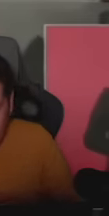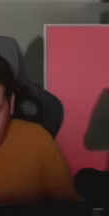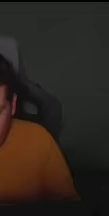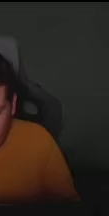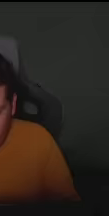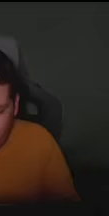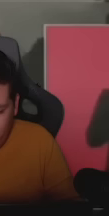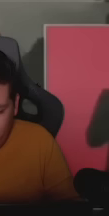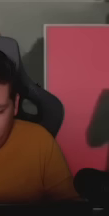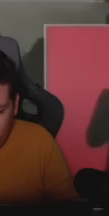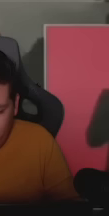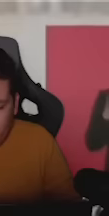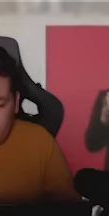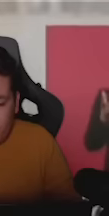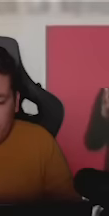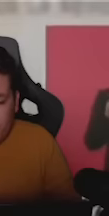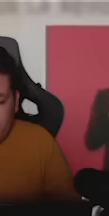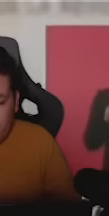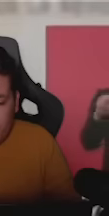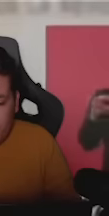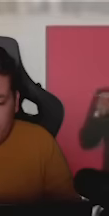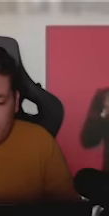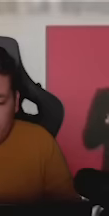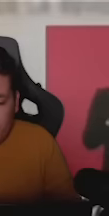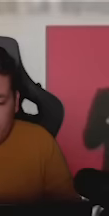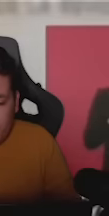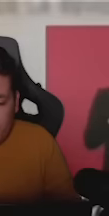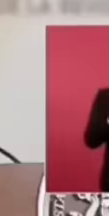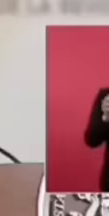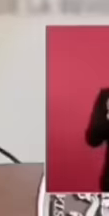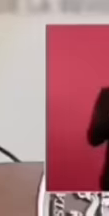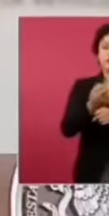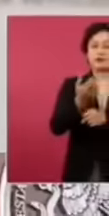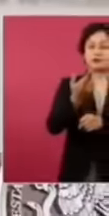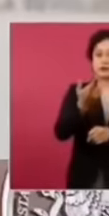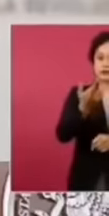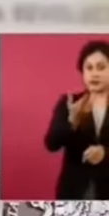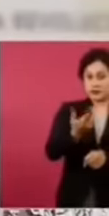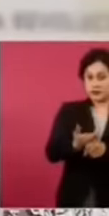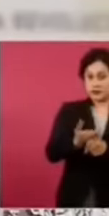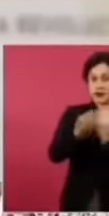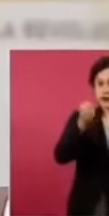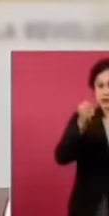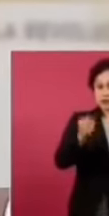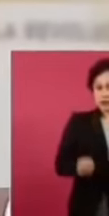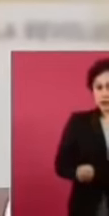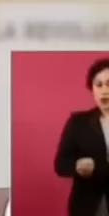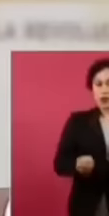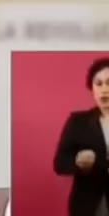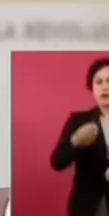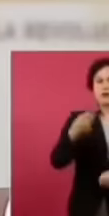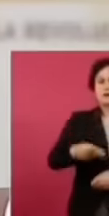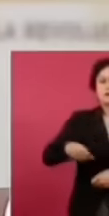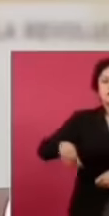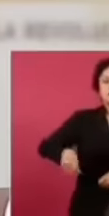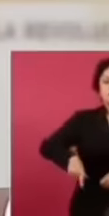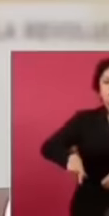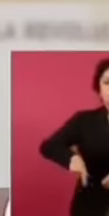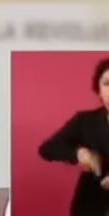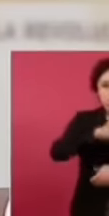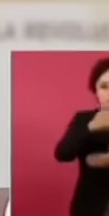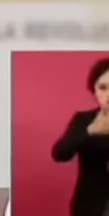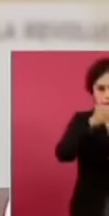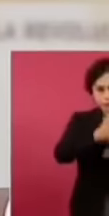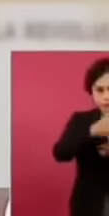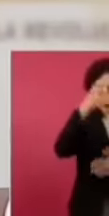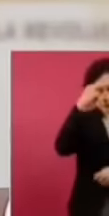trabajando conjuntamente la Secretaría de Seguridad Ciudadana del gobierno de la ciudad por